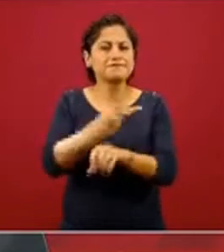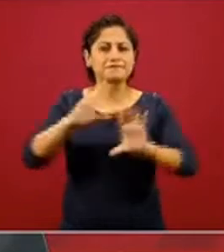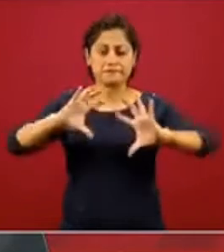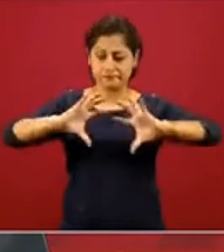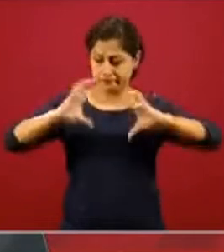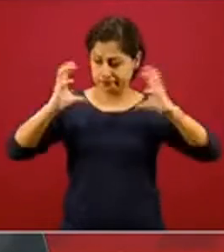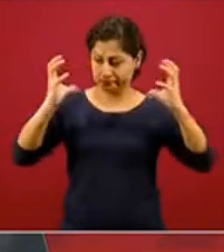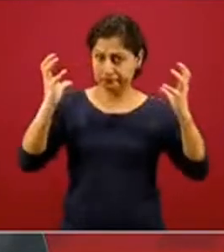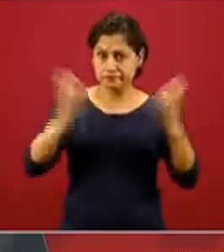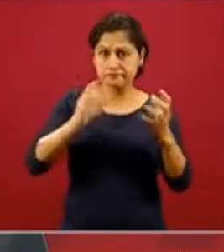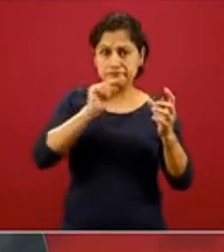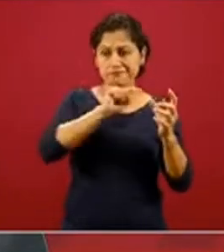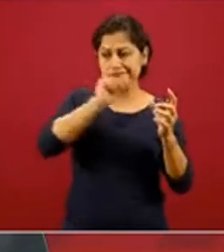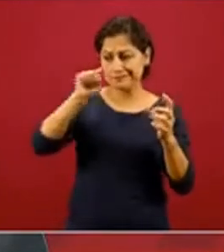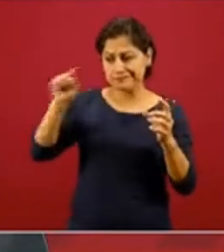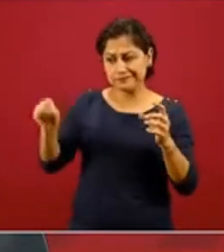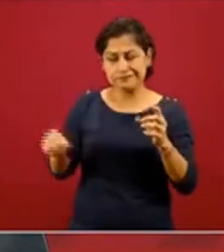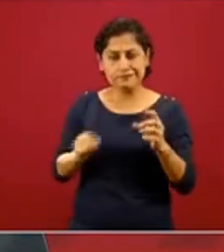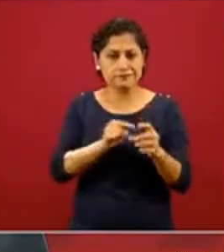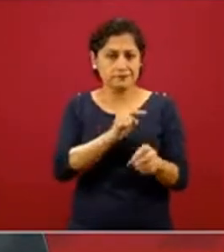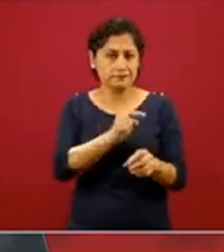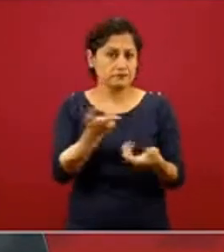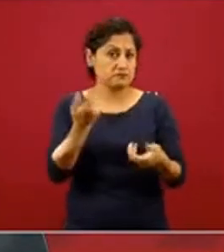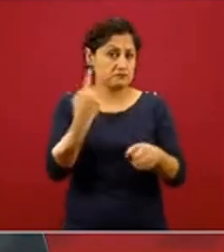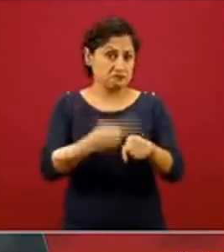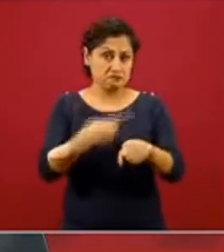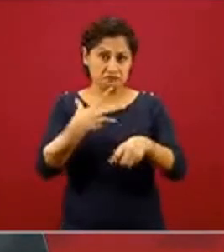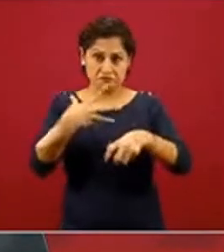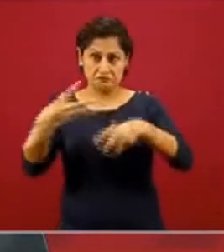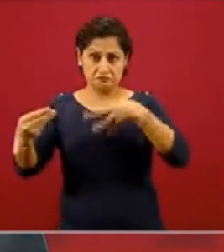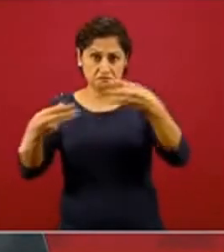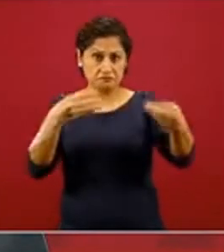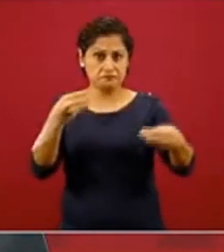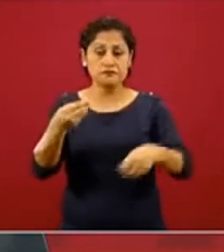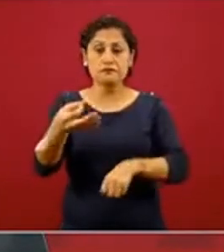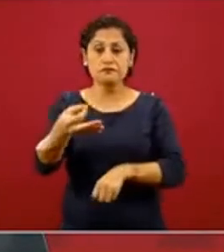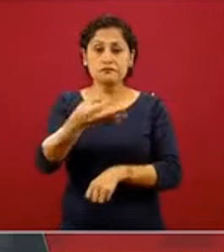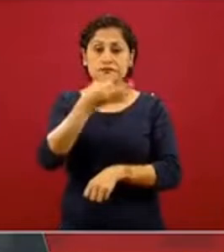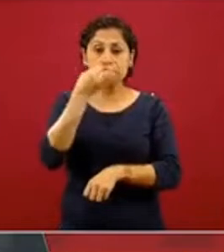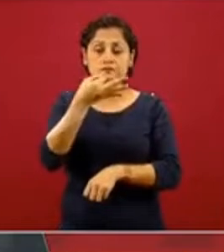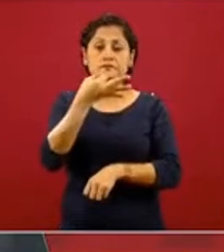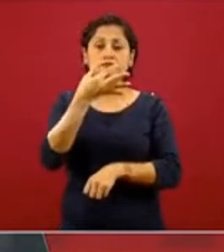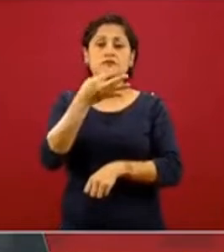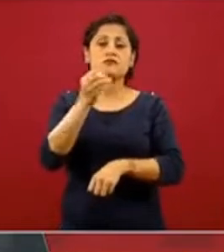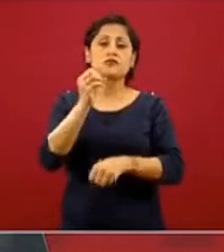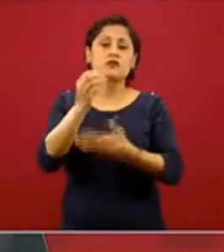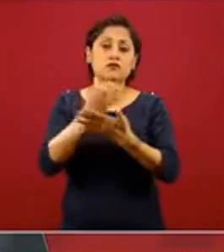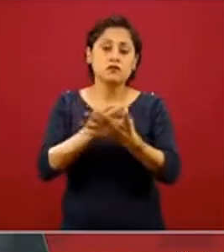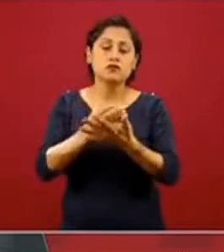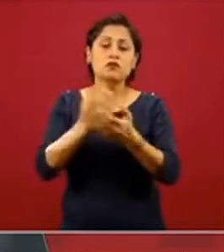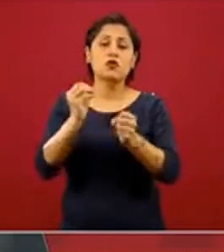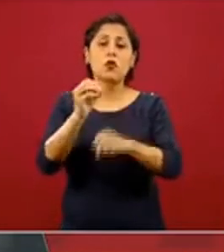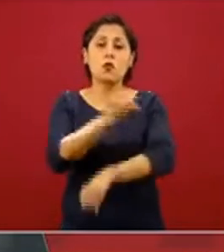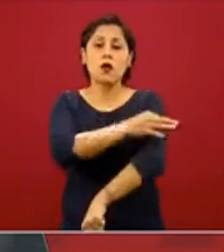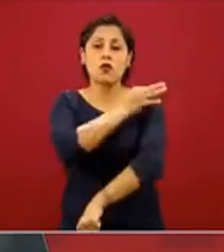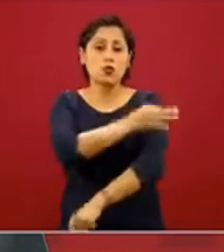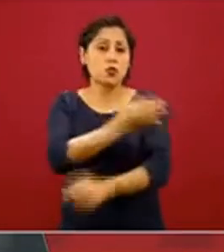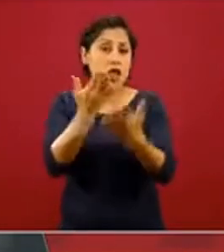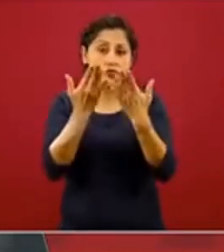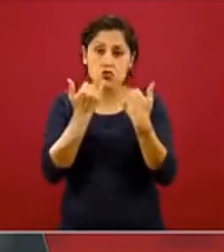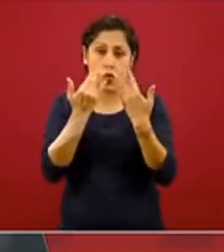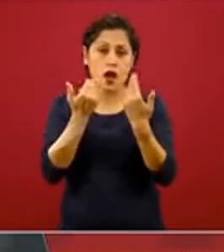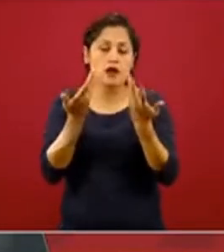como esta, para la que no existen vacunas o tratamientos específicos, la pieza central